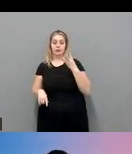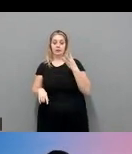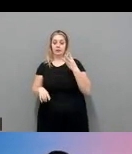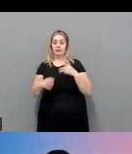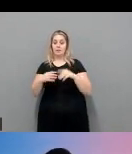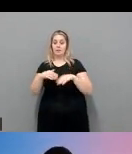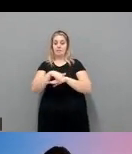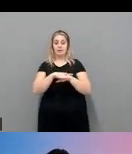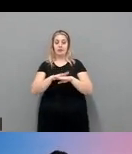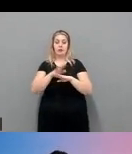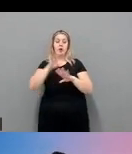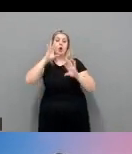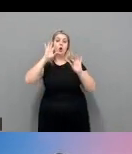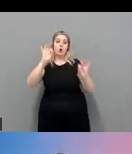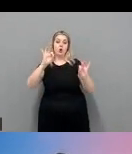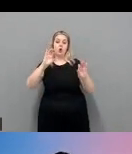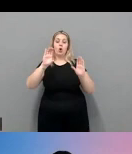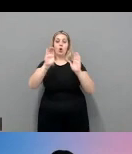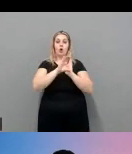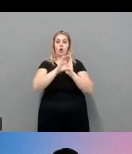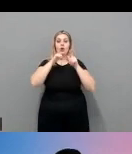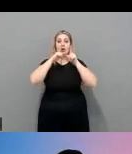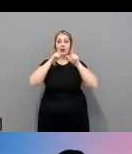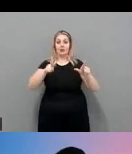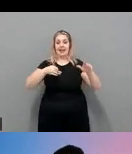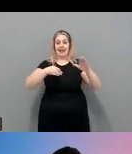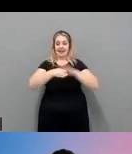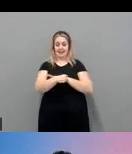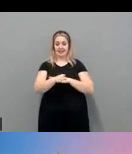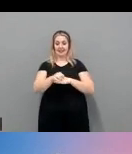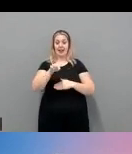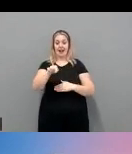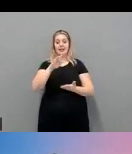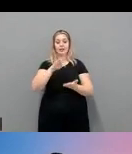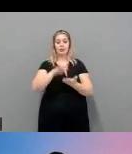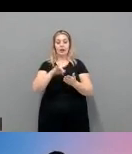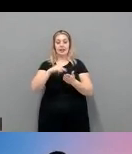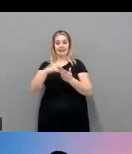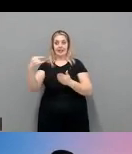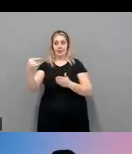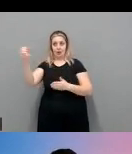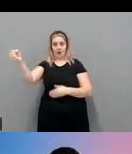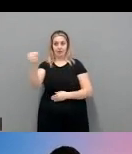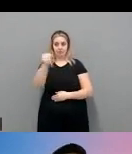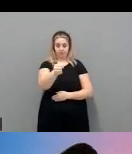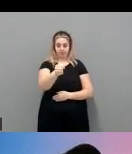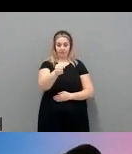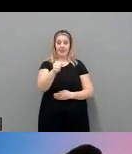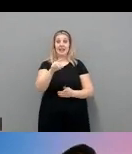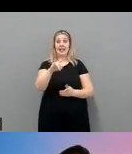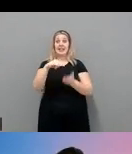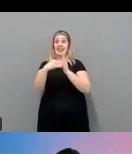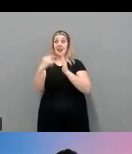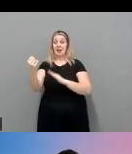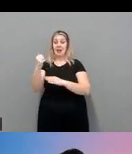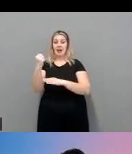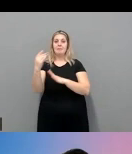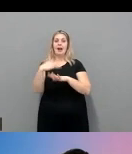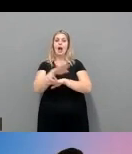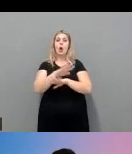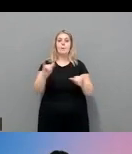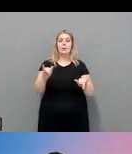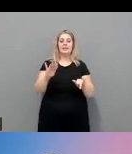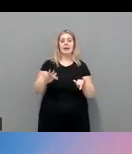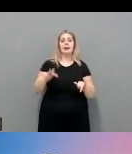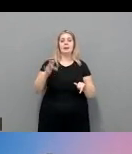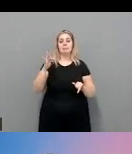cruciales. Por supuesto, un código lingüístico accesible, ahí es donde entraría la tecnología de apoyo, esa tecnología que va a compensar y que va a